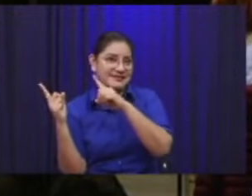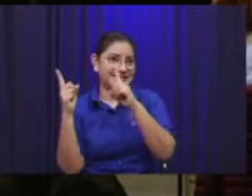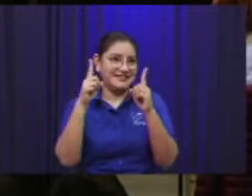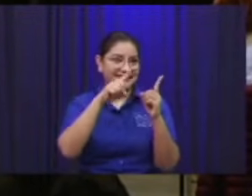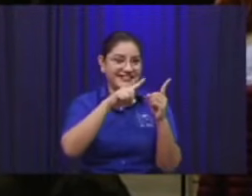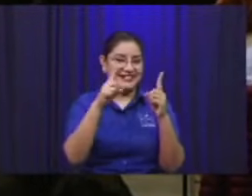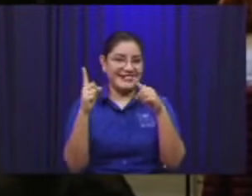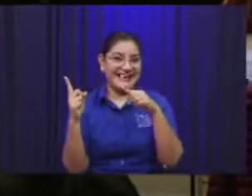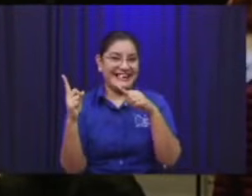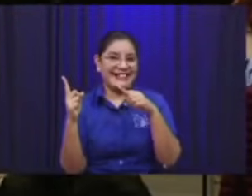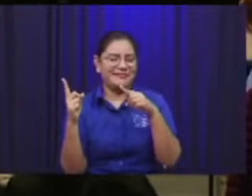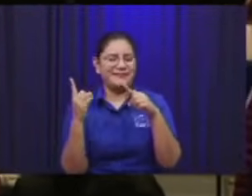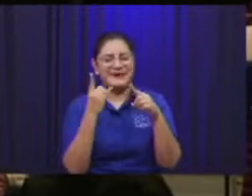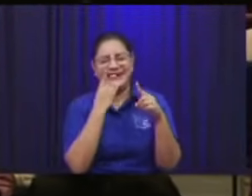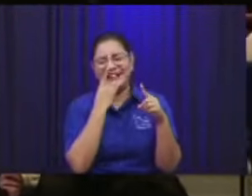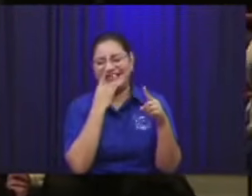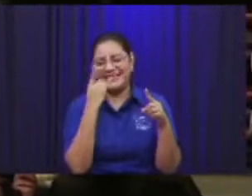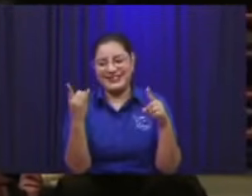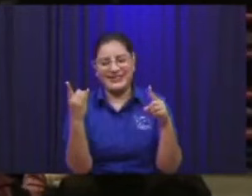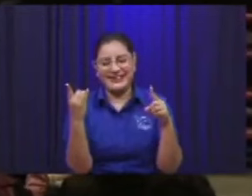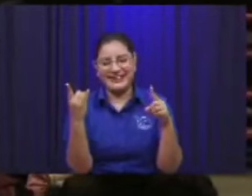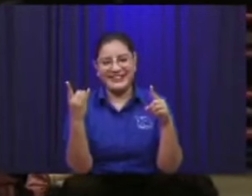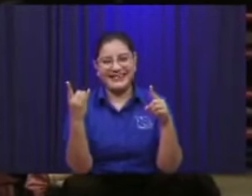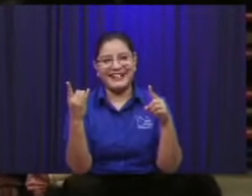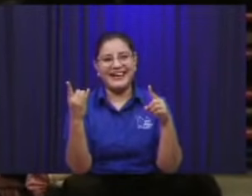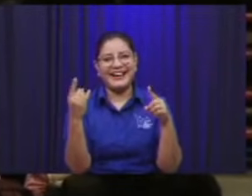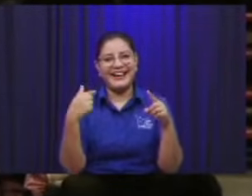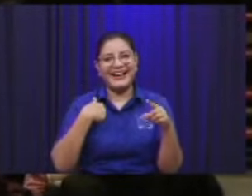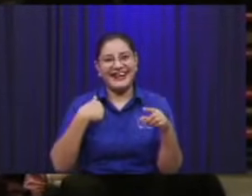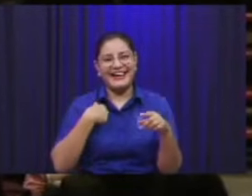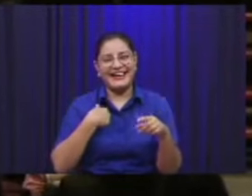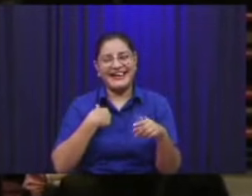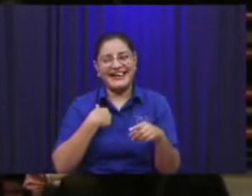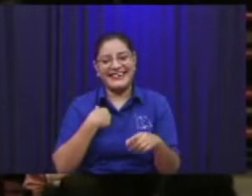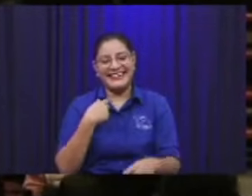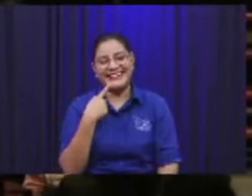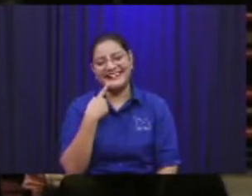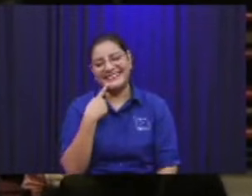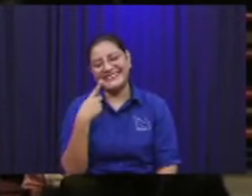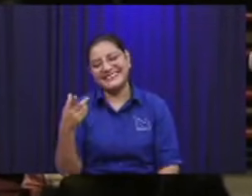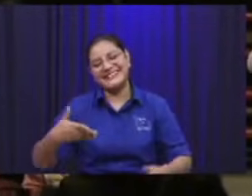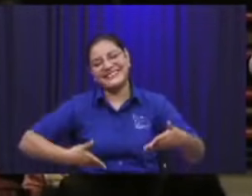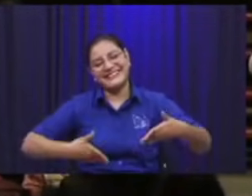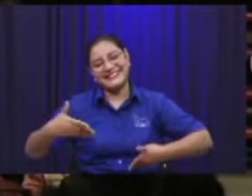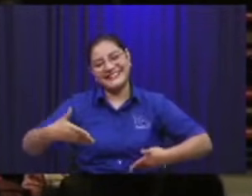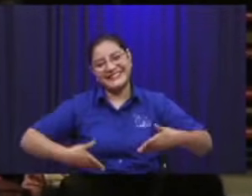todos los años y por eso me empezaron a decir el señor de los anillos' a mí